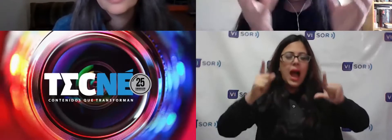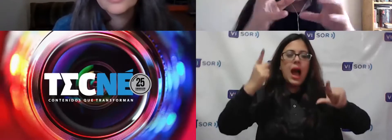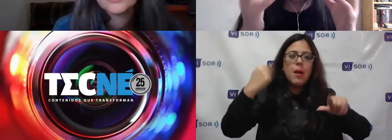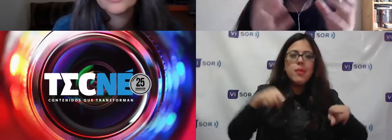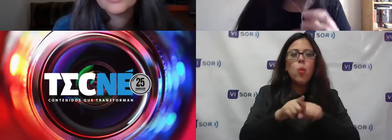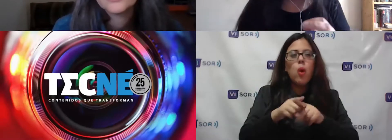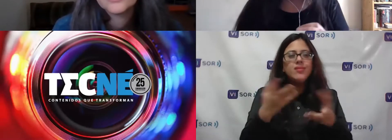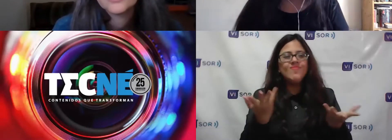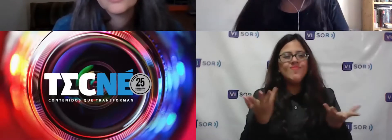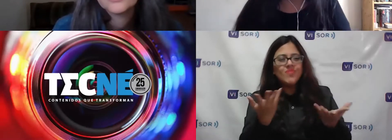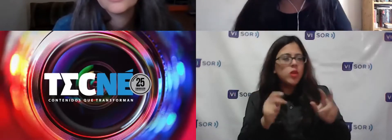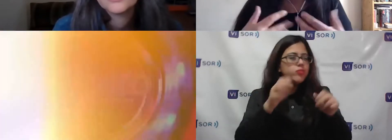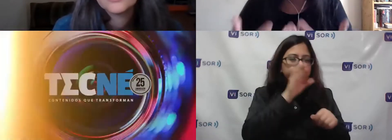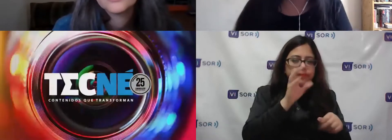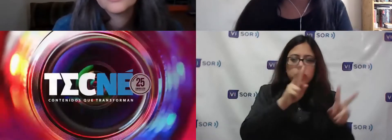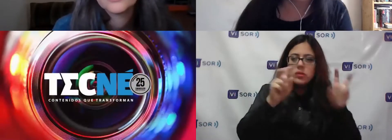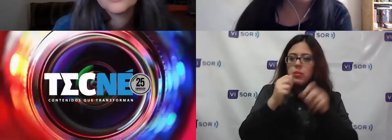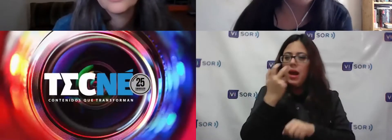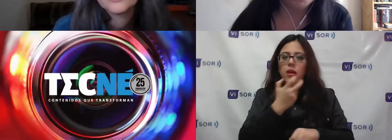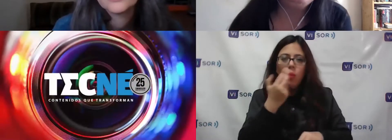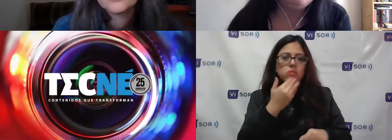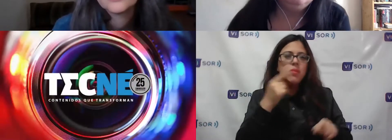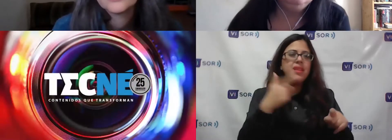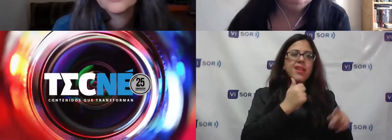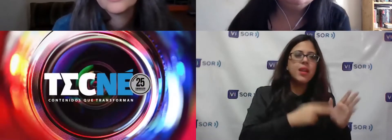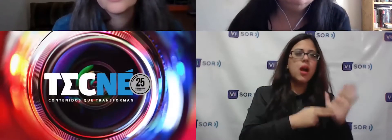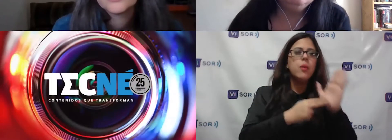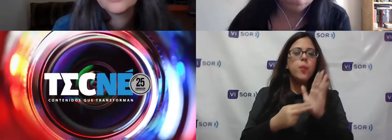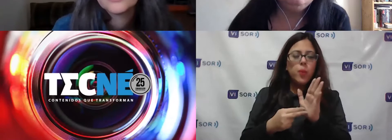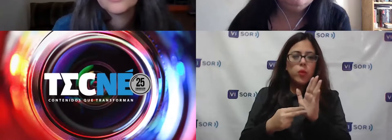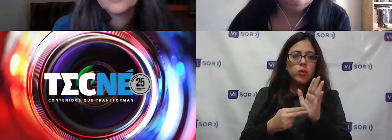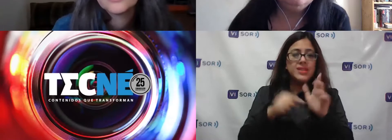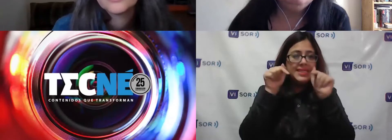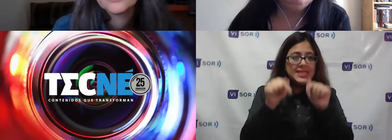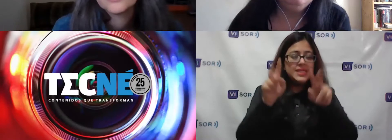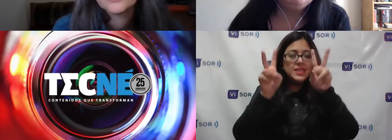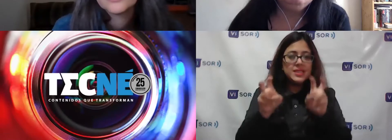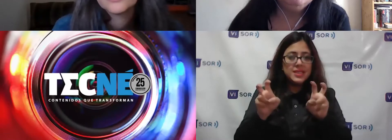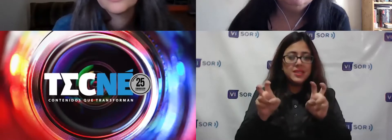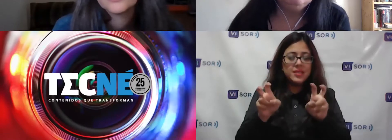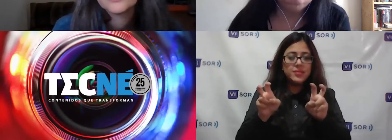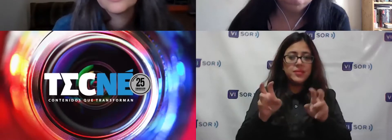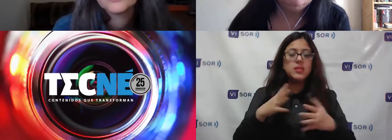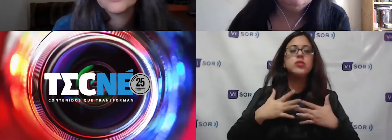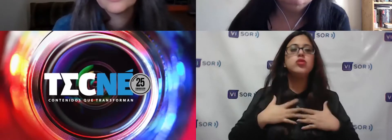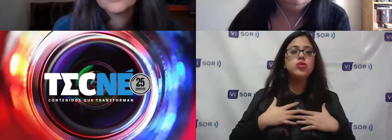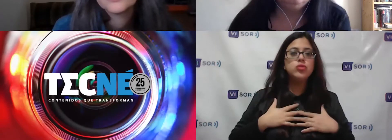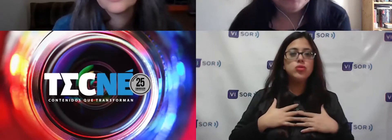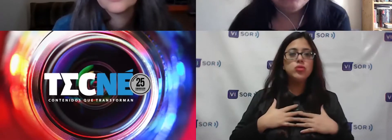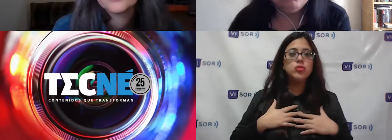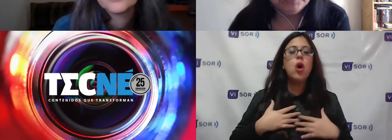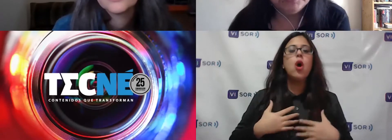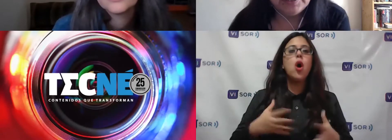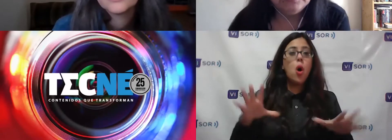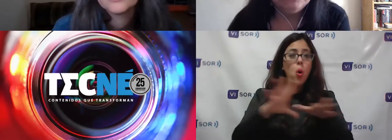forma no el lenguaje y también que quiere relevar y en ese sentido yo personalmente con las directoras